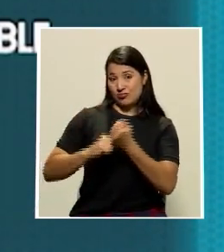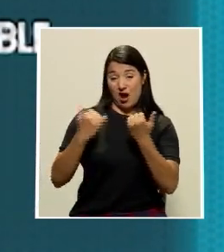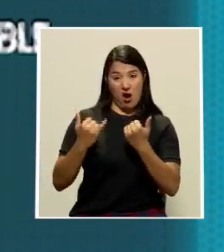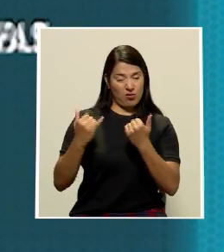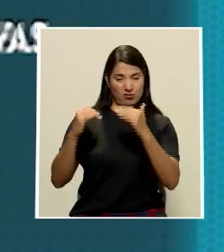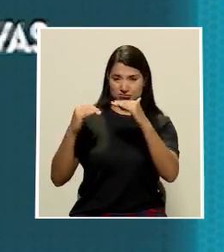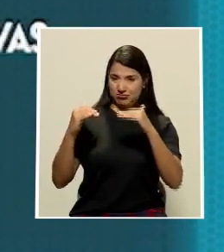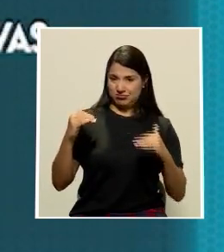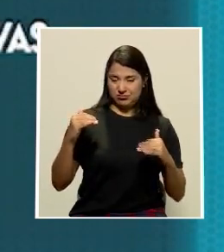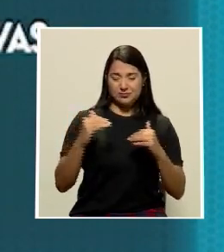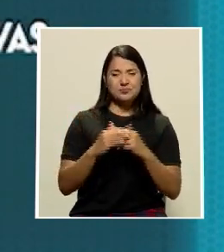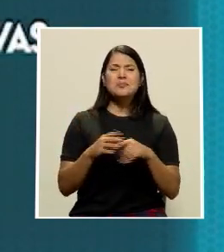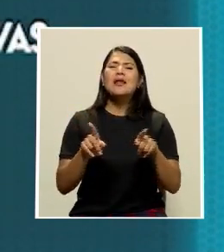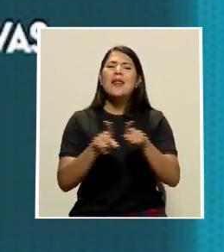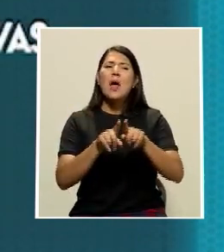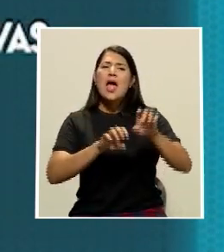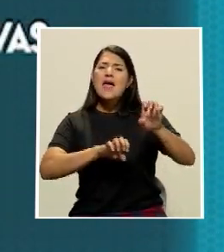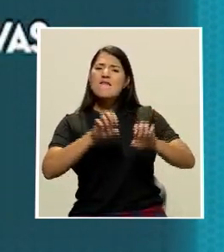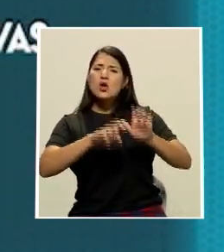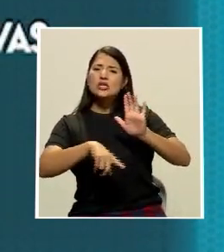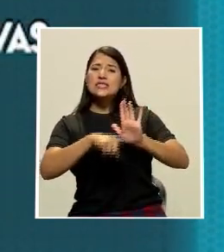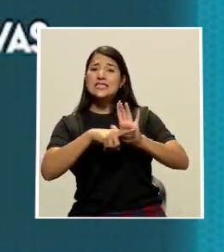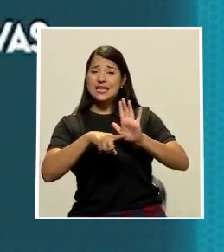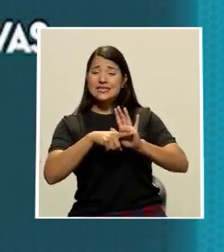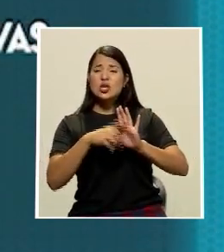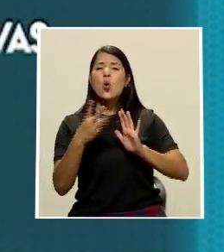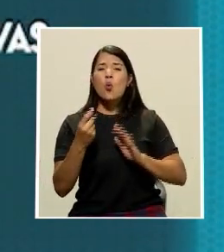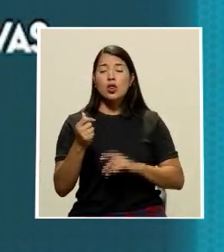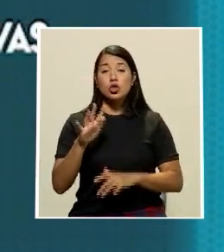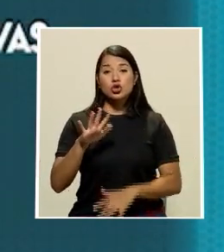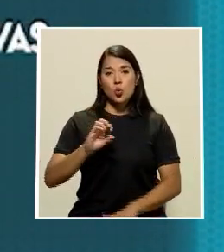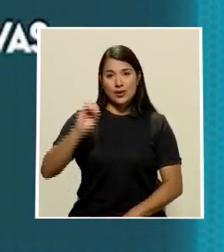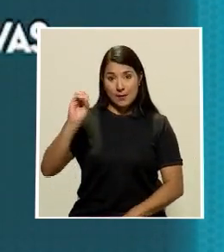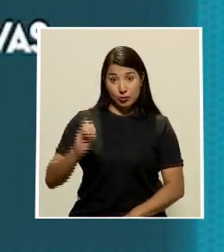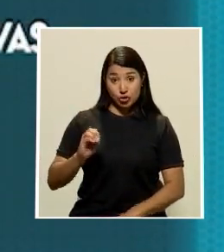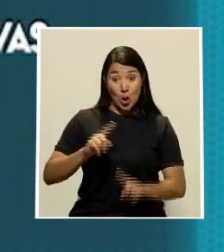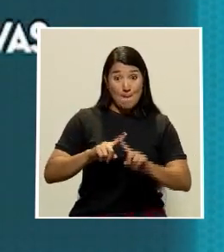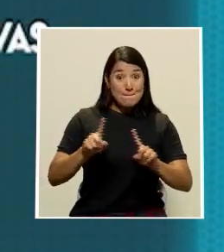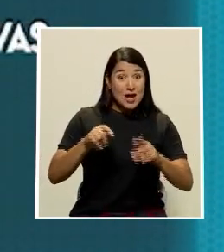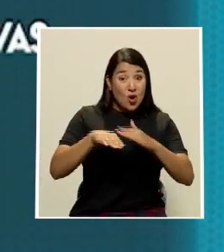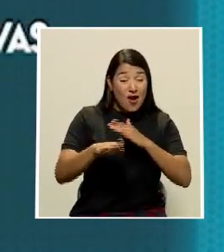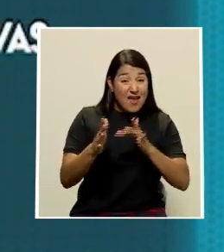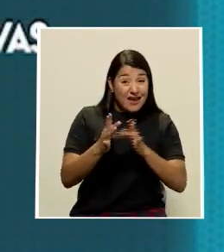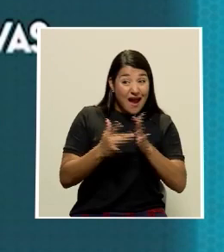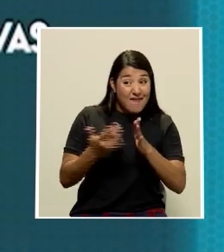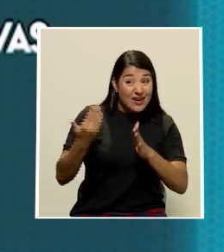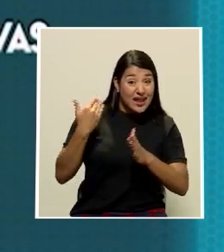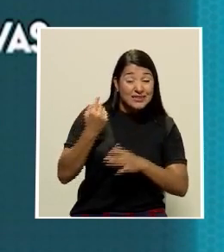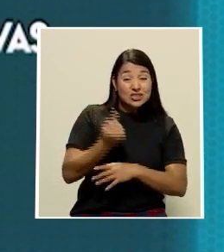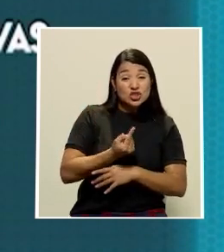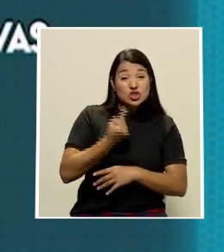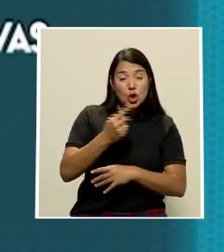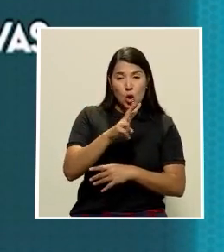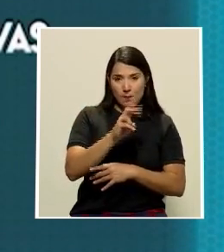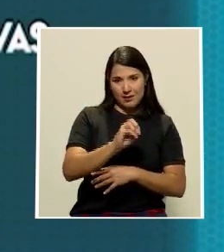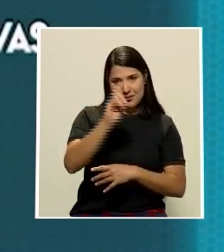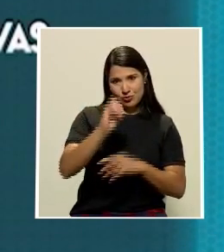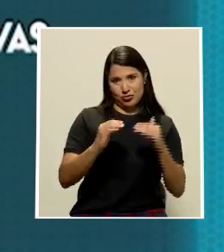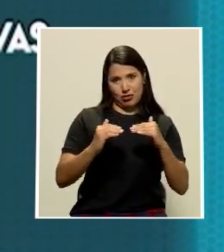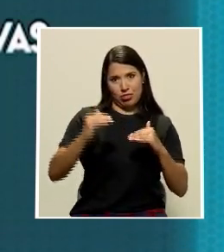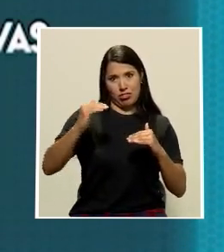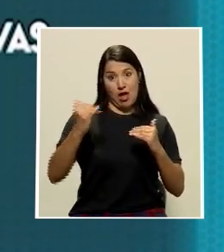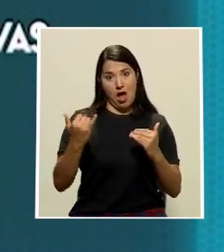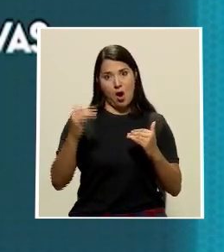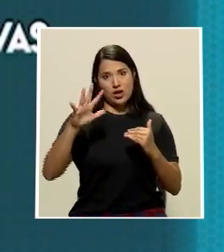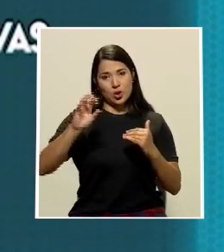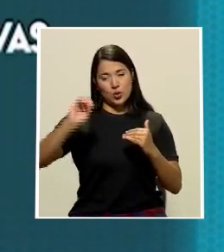las valoraciones negativas alcanzaron el 50%, mientras que en abril anterior eran tan solo del 20%. Así lo revela